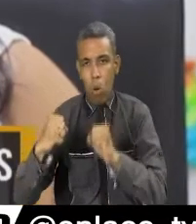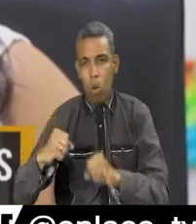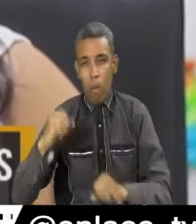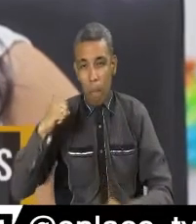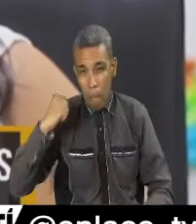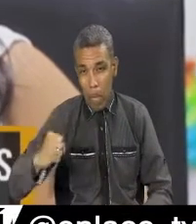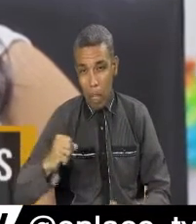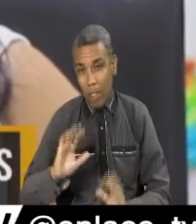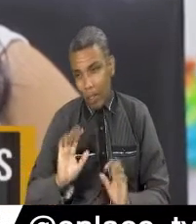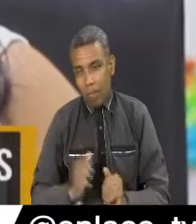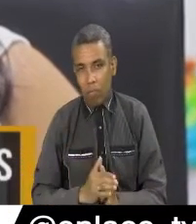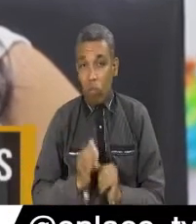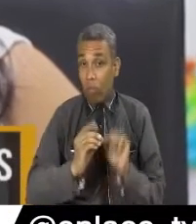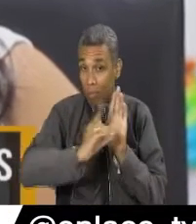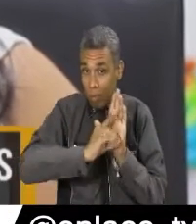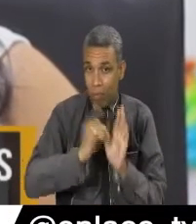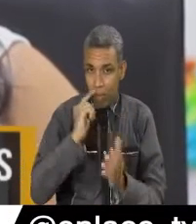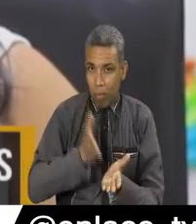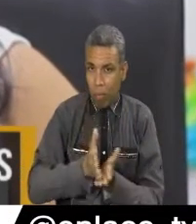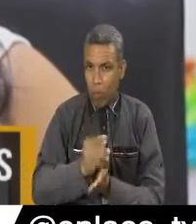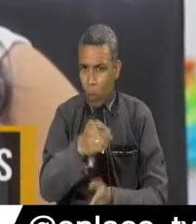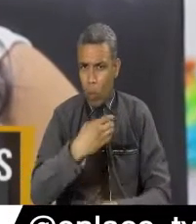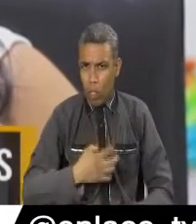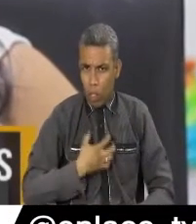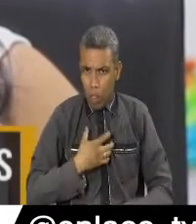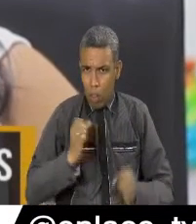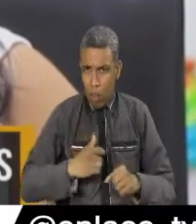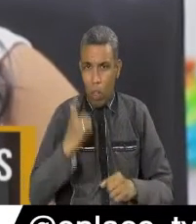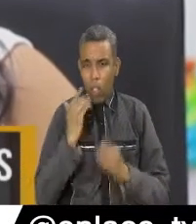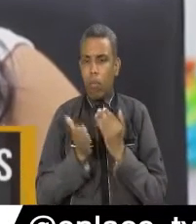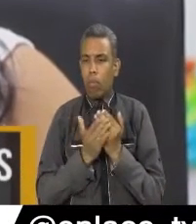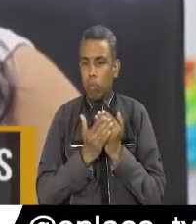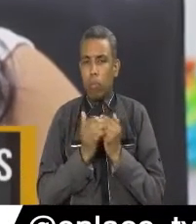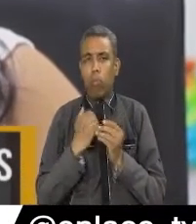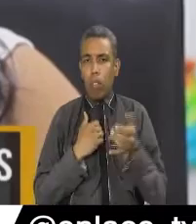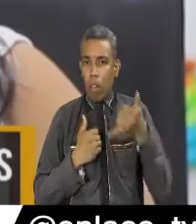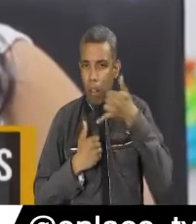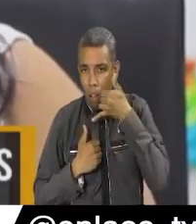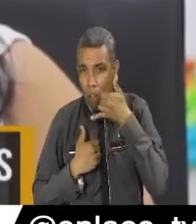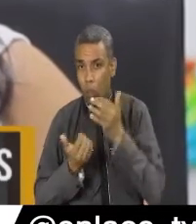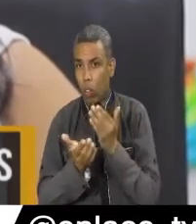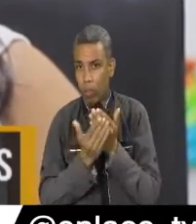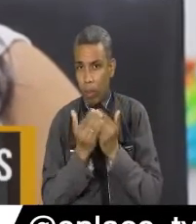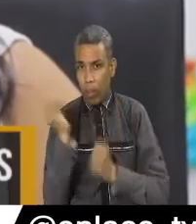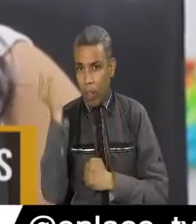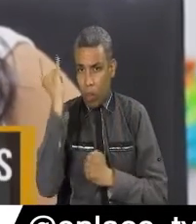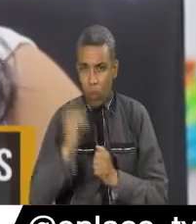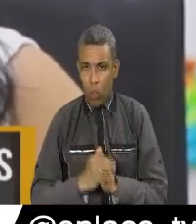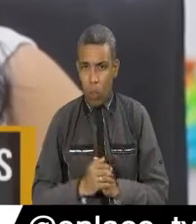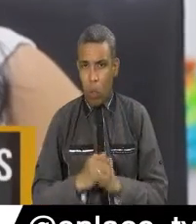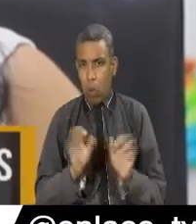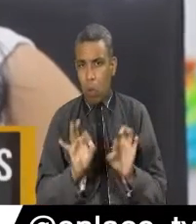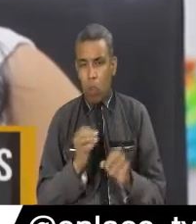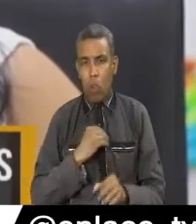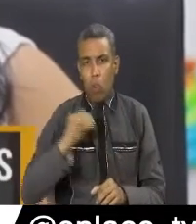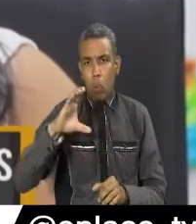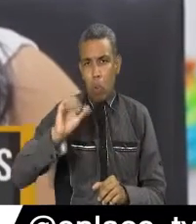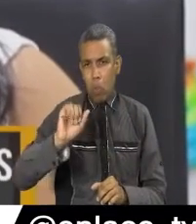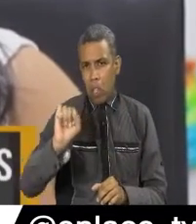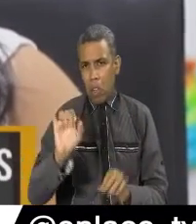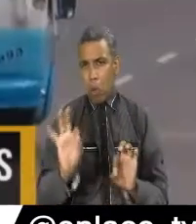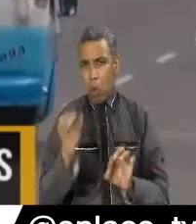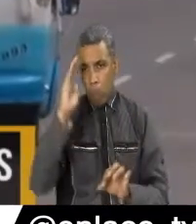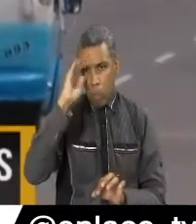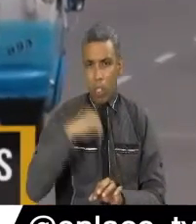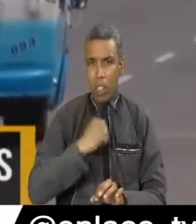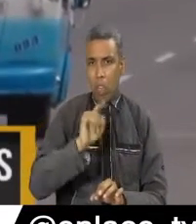queja por favor llamar directamente a los teléfonos de la Inspección de Tránsito y Transporte y también al CAT o al 123 de la